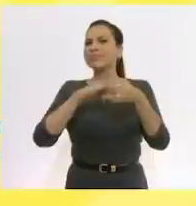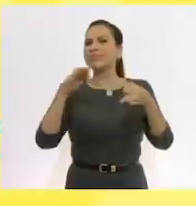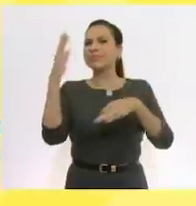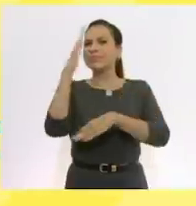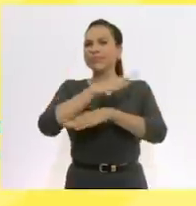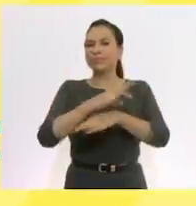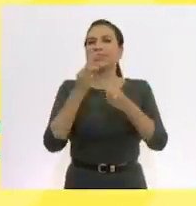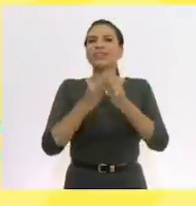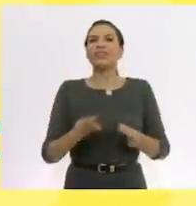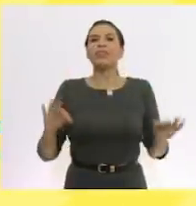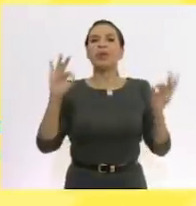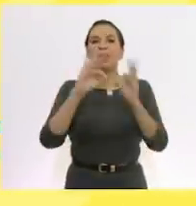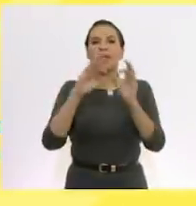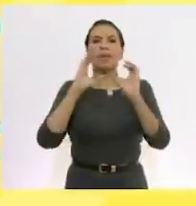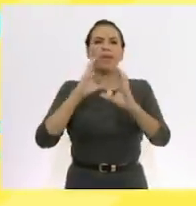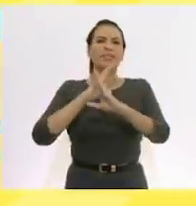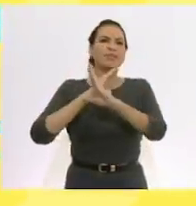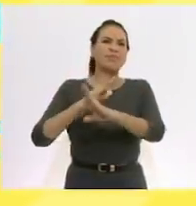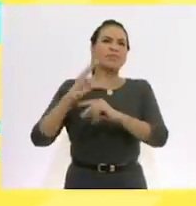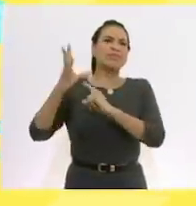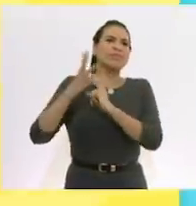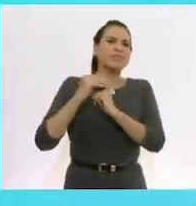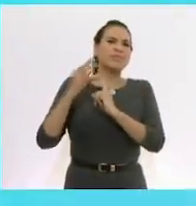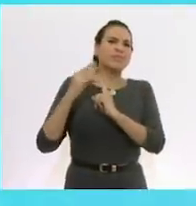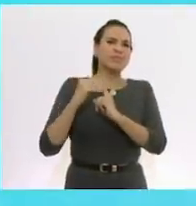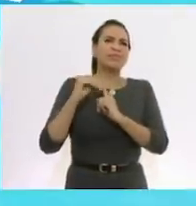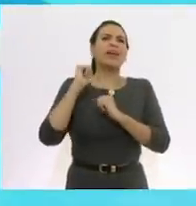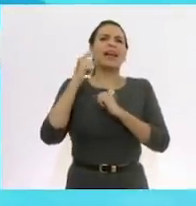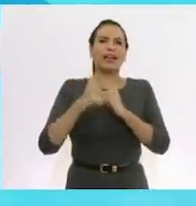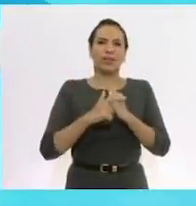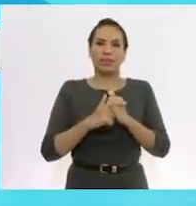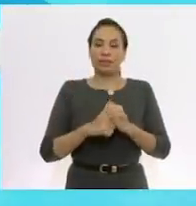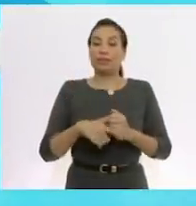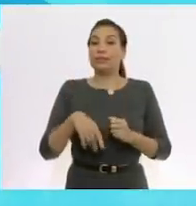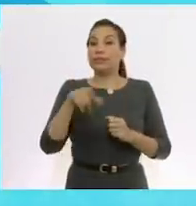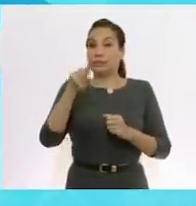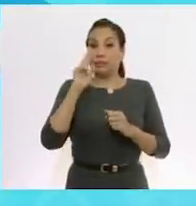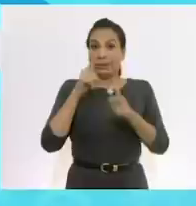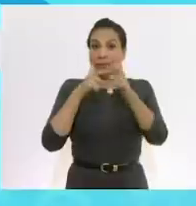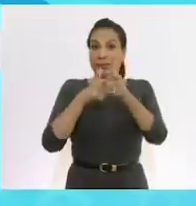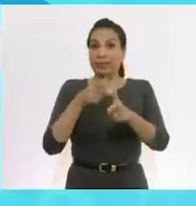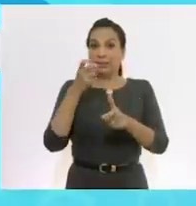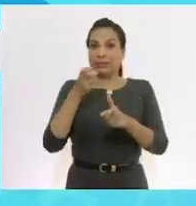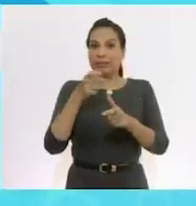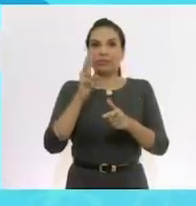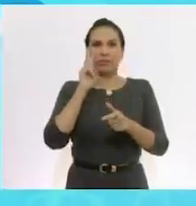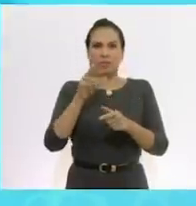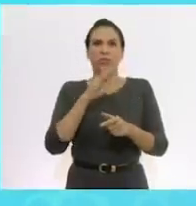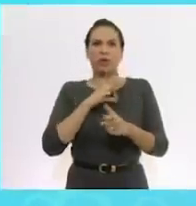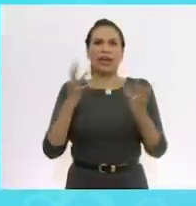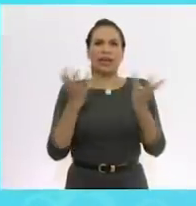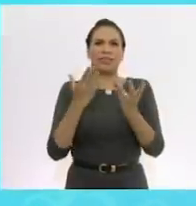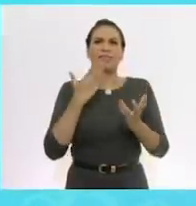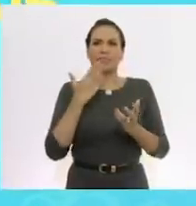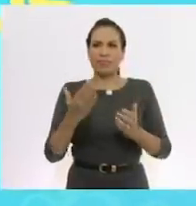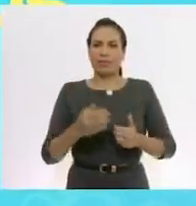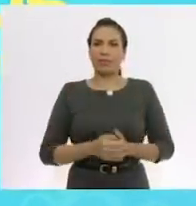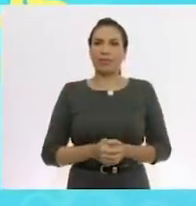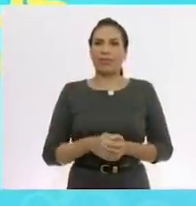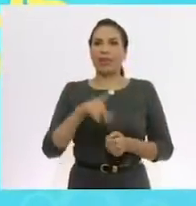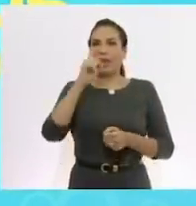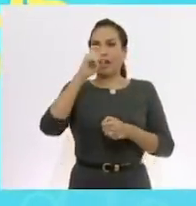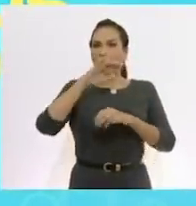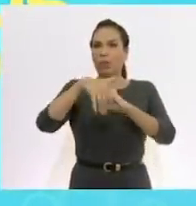es importante para prevenir cualquier enfermedad. Sigue estos pasos para hacerlo correctamente. Moja